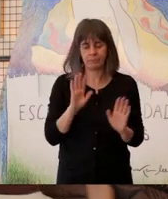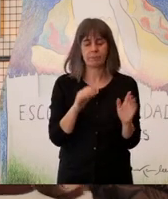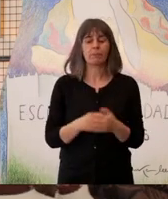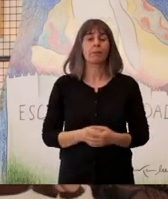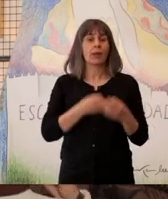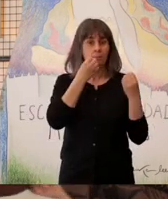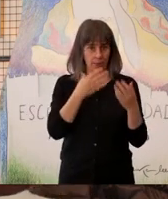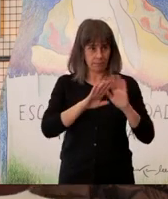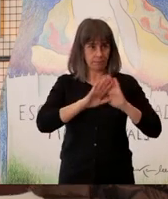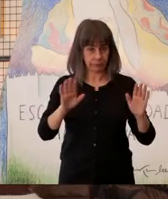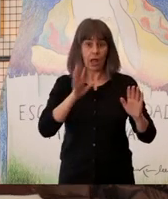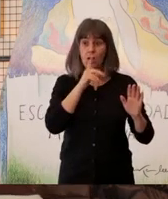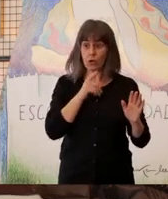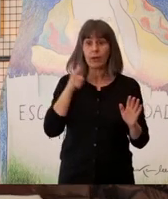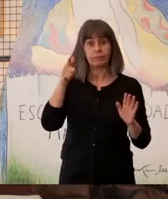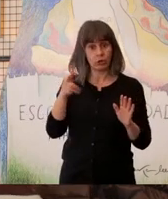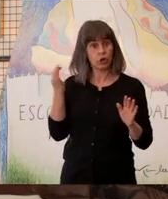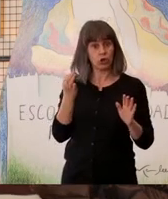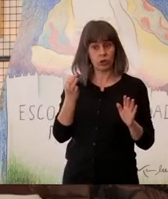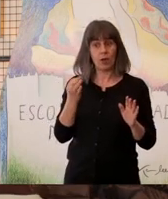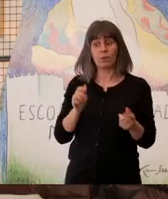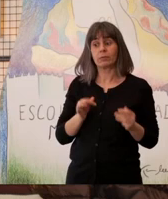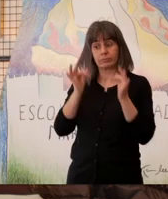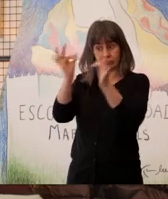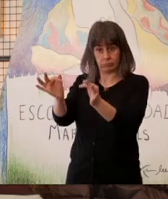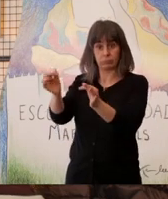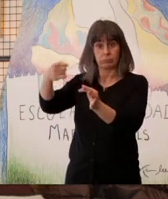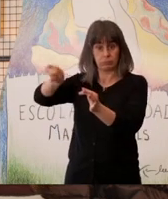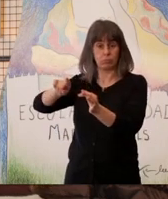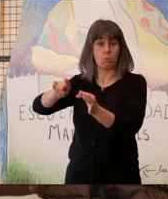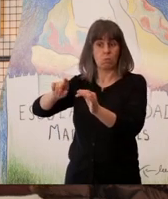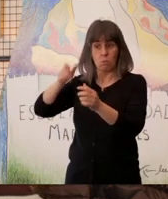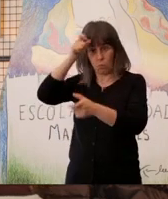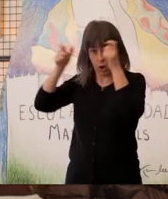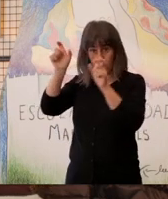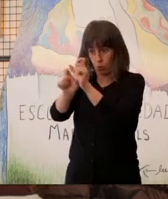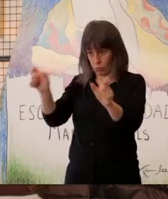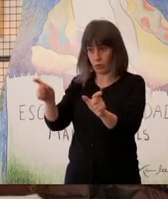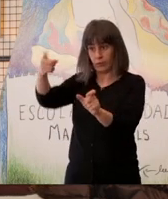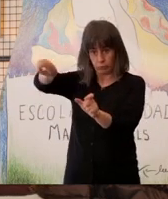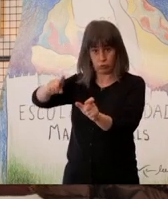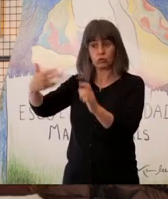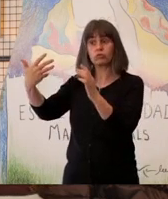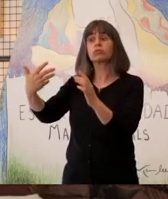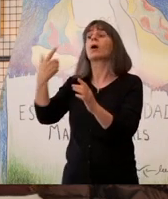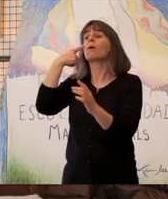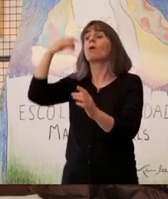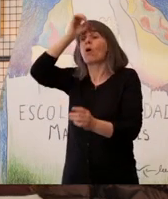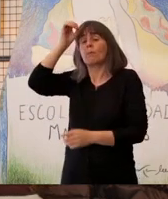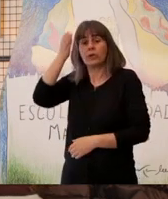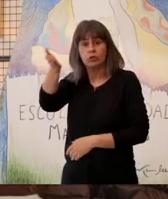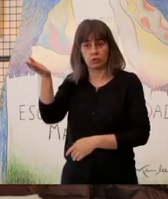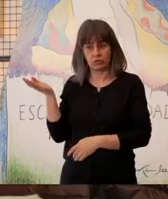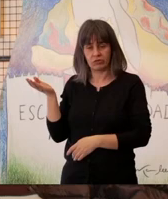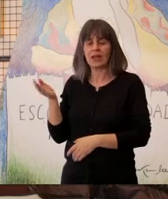demos la palabra al pueblo que siempre es lo que sirve entonces montamos un y lo digo porque